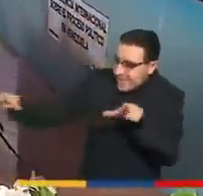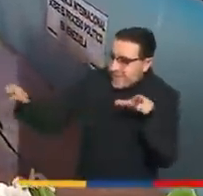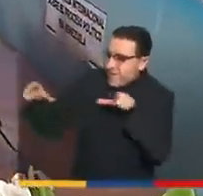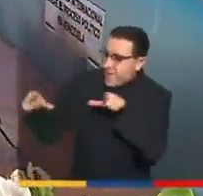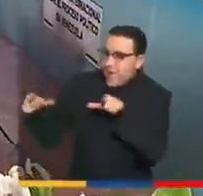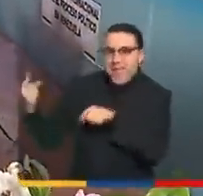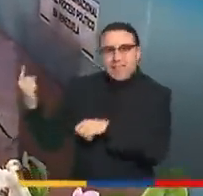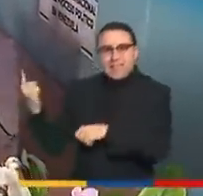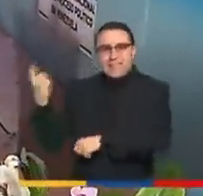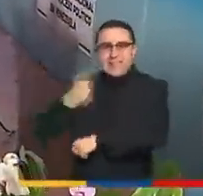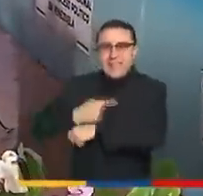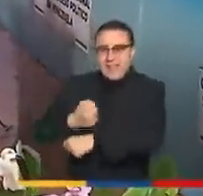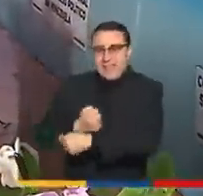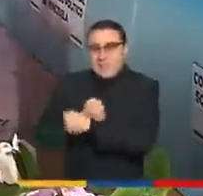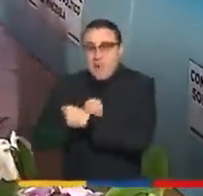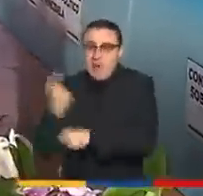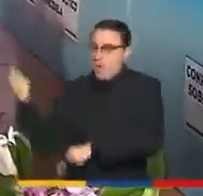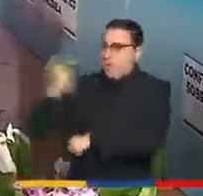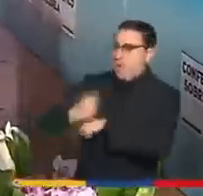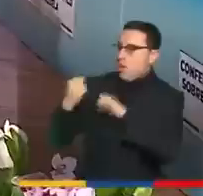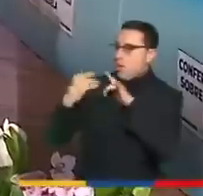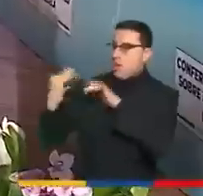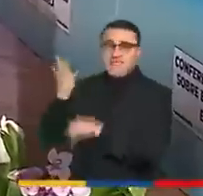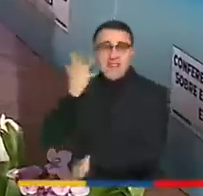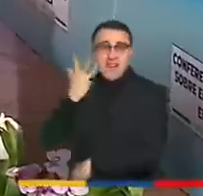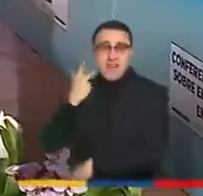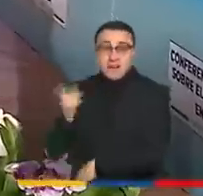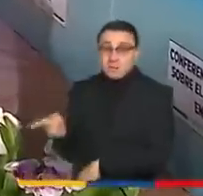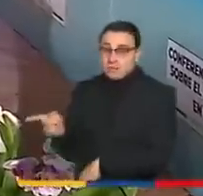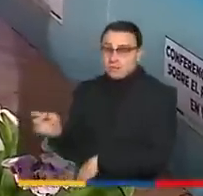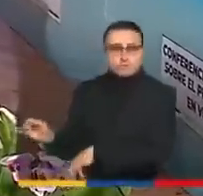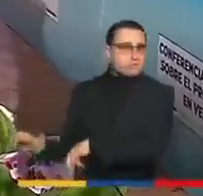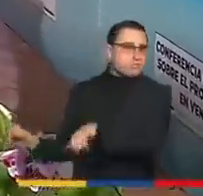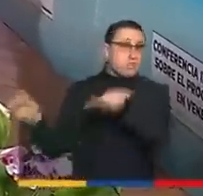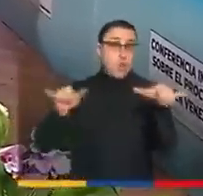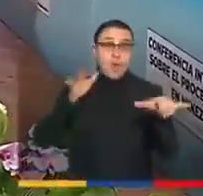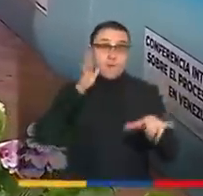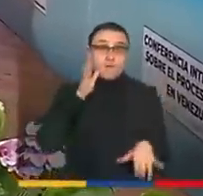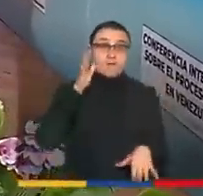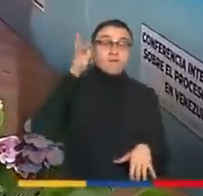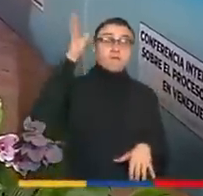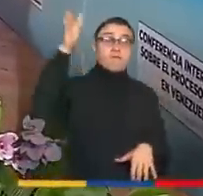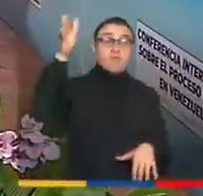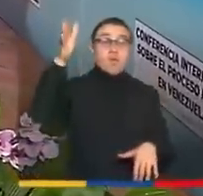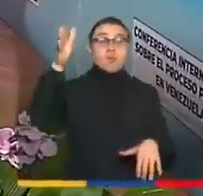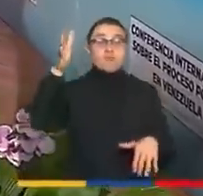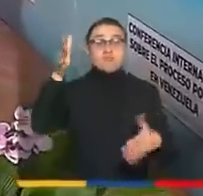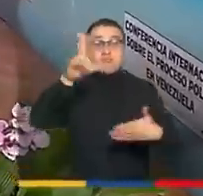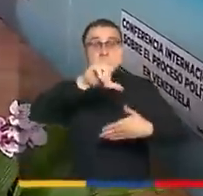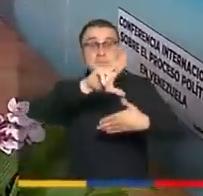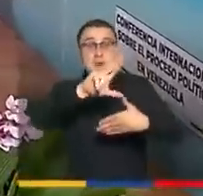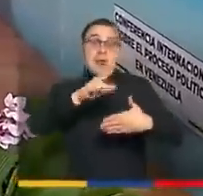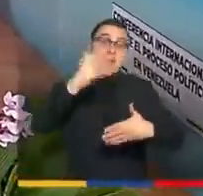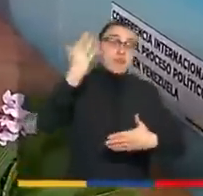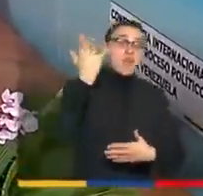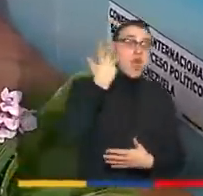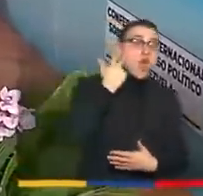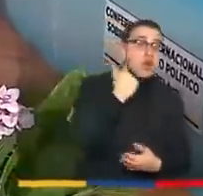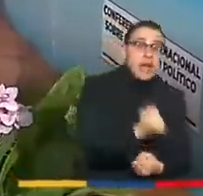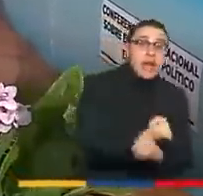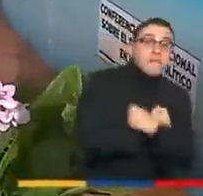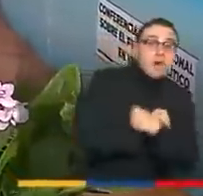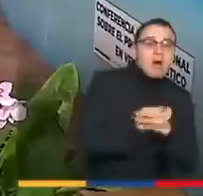guerra, podrá vaticinar hacia el futuro latinoamericano días de amor o días de